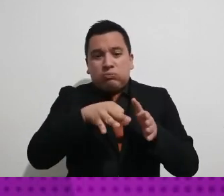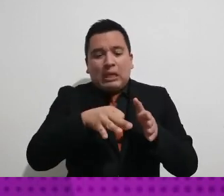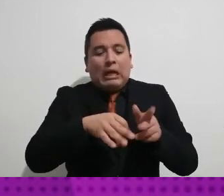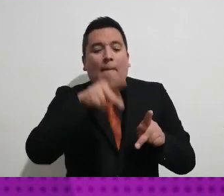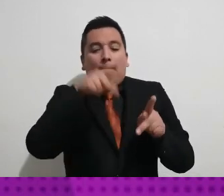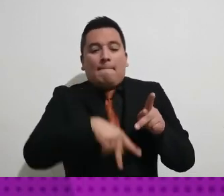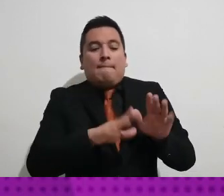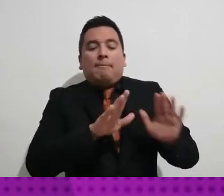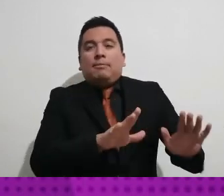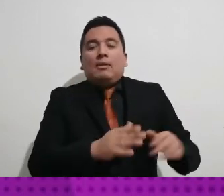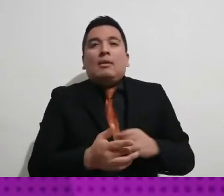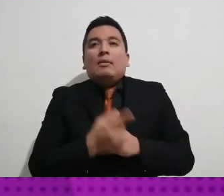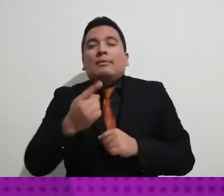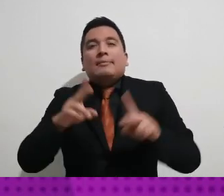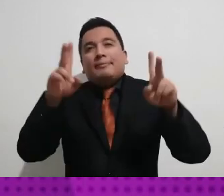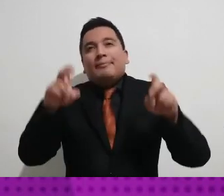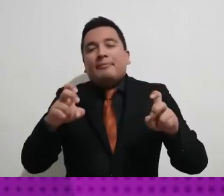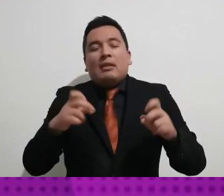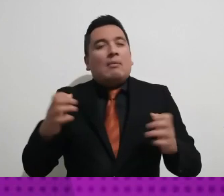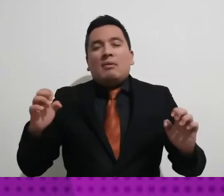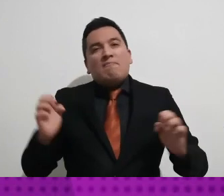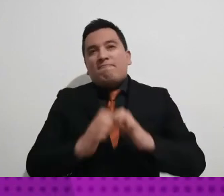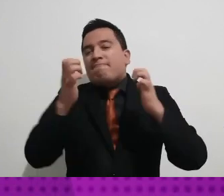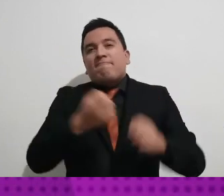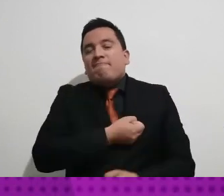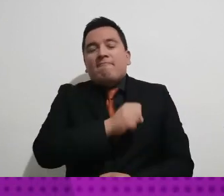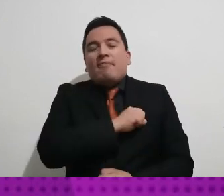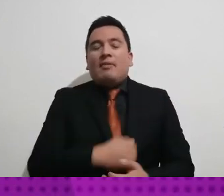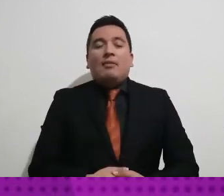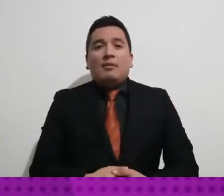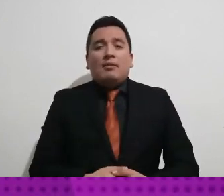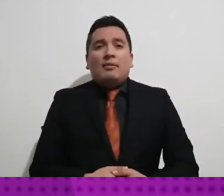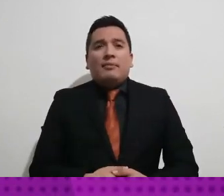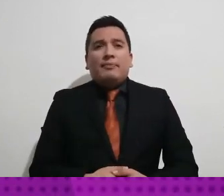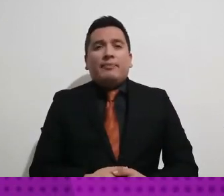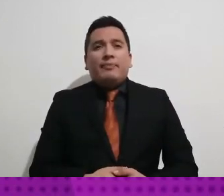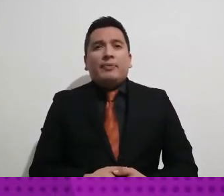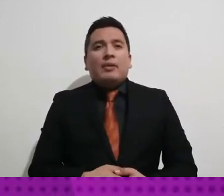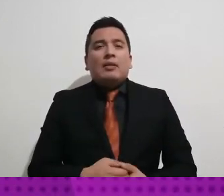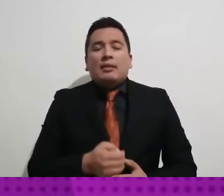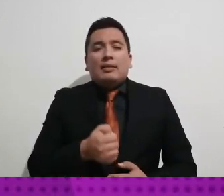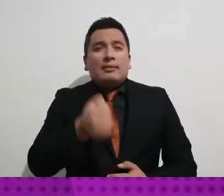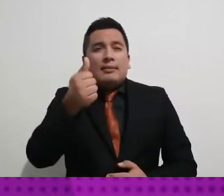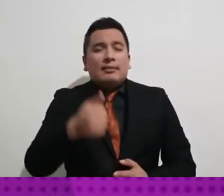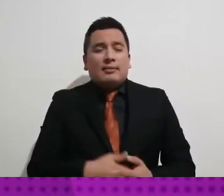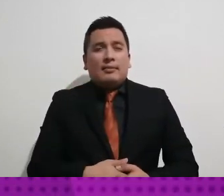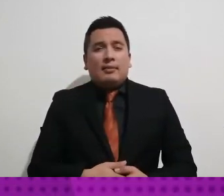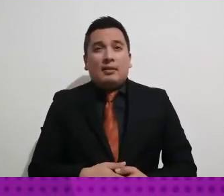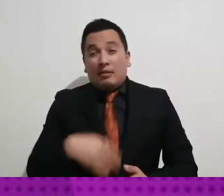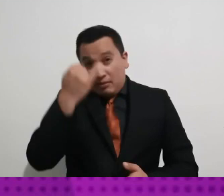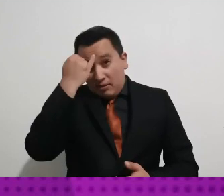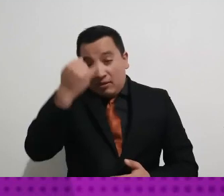suspende un proceso electoral por un tema de emergencia sanitaria. Y bueno, la primera